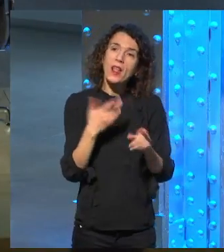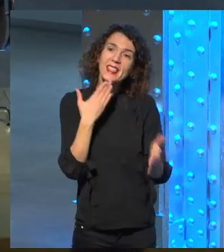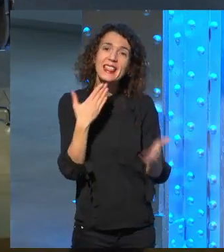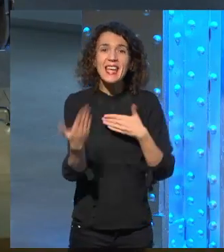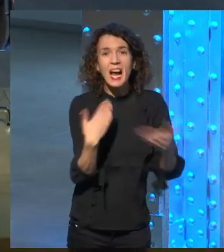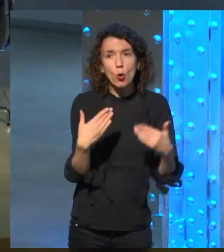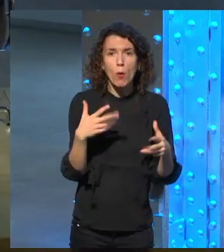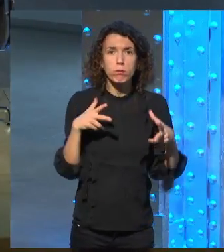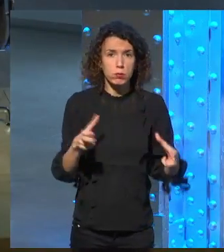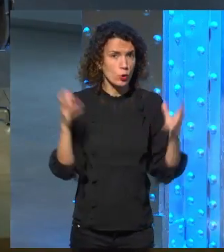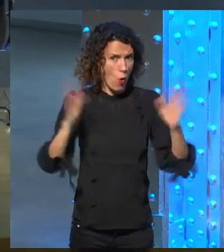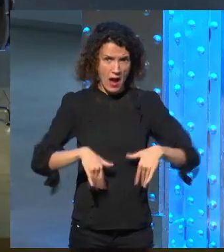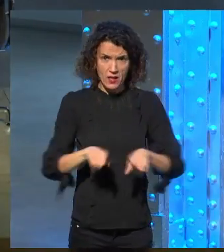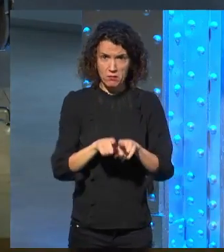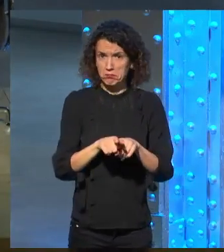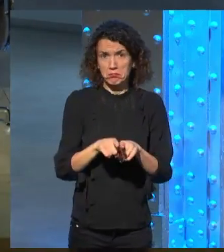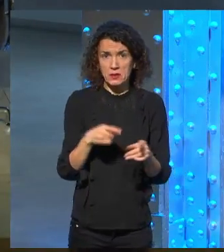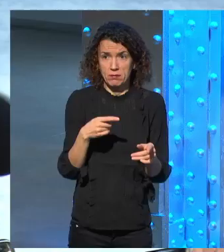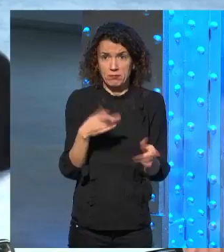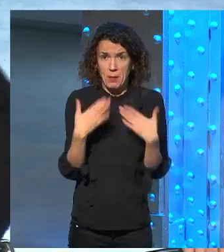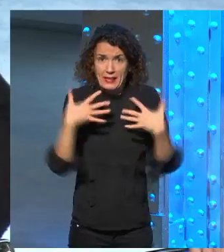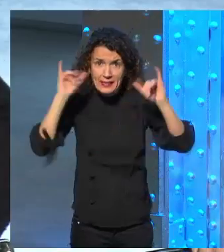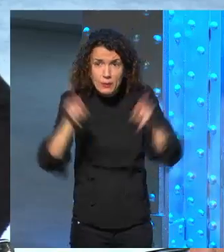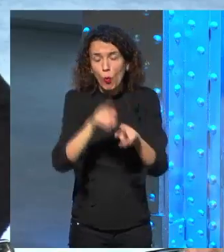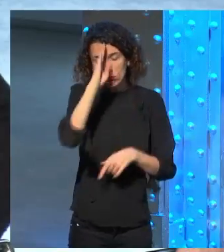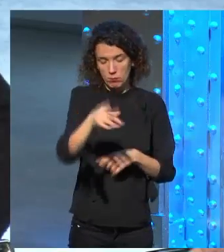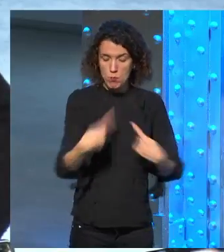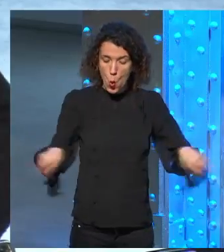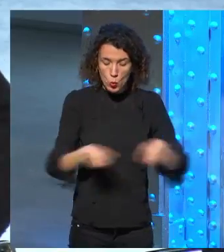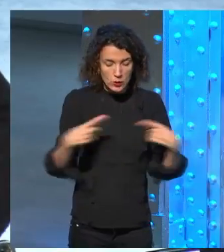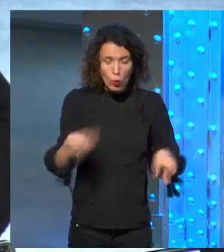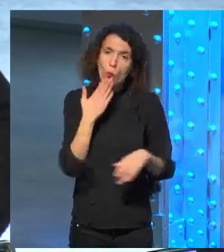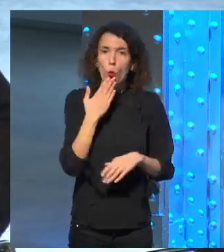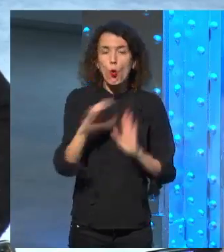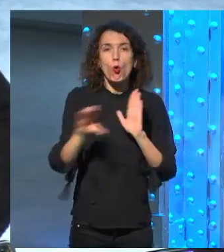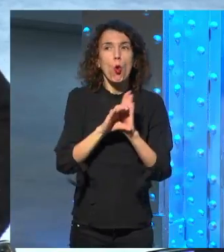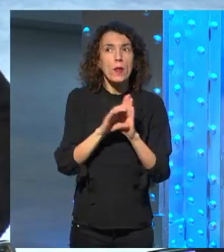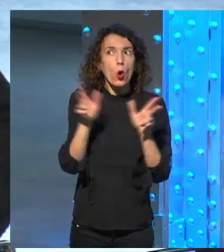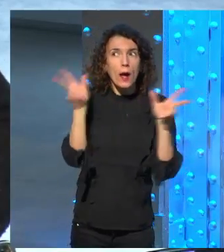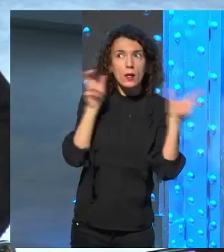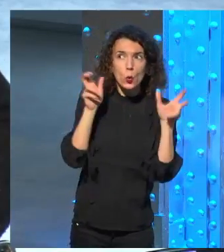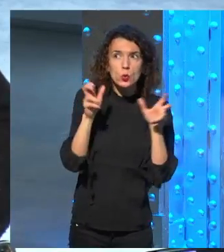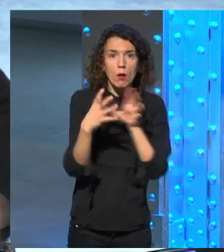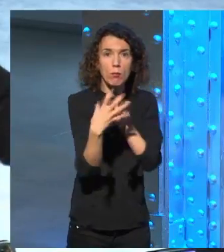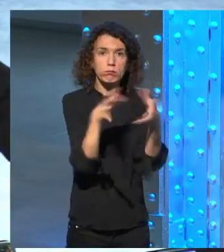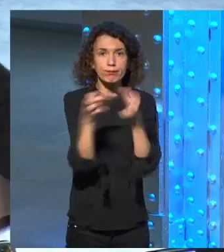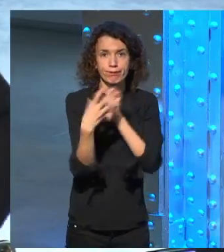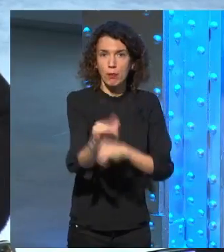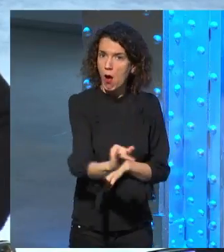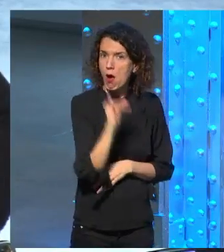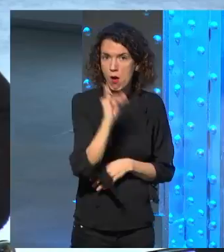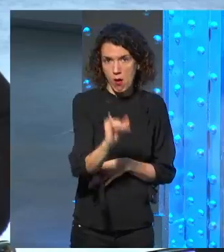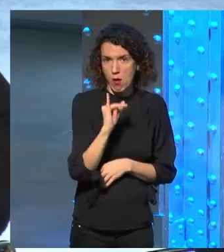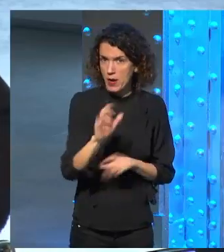no escrito, un diálogo no hablado. Empieza a sonar la música y hay un código de escucha y de entendimiento en el que, por ejemplo,